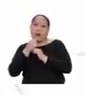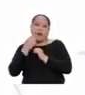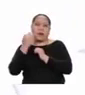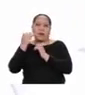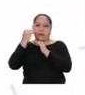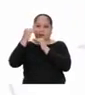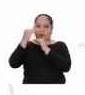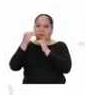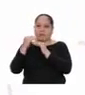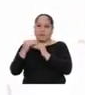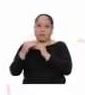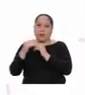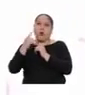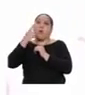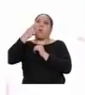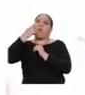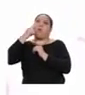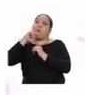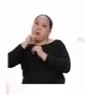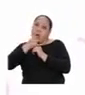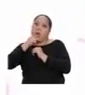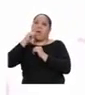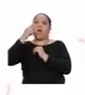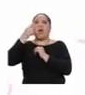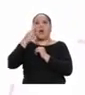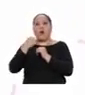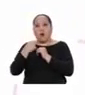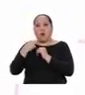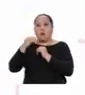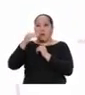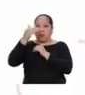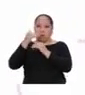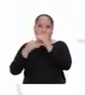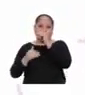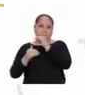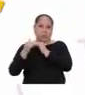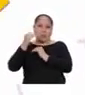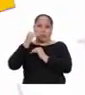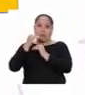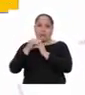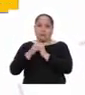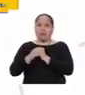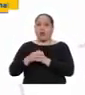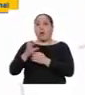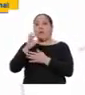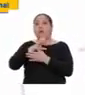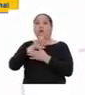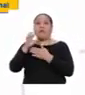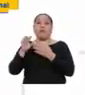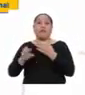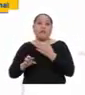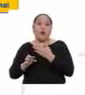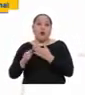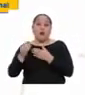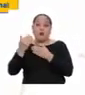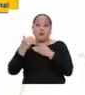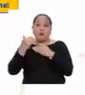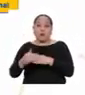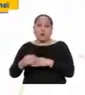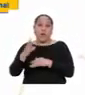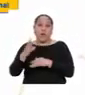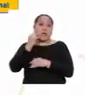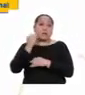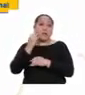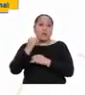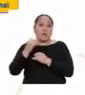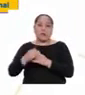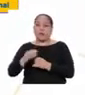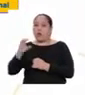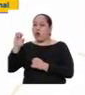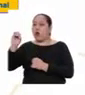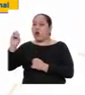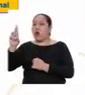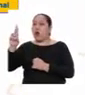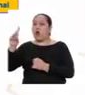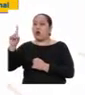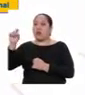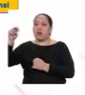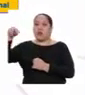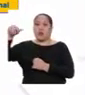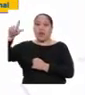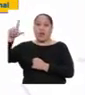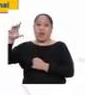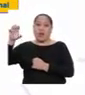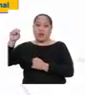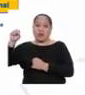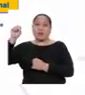y femenino, profesión, experiencias. Y ordinales, que admiten un criterio de orden.